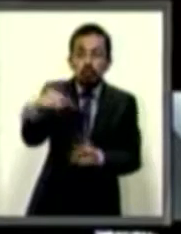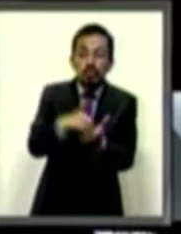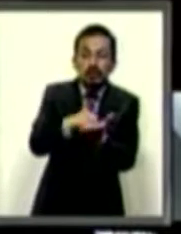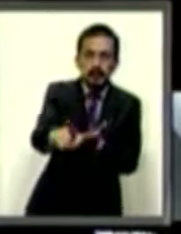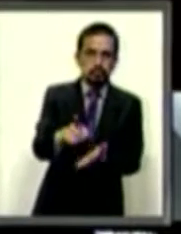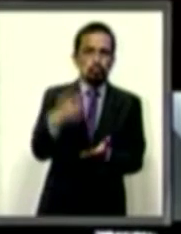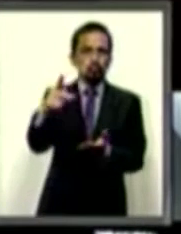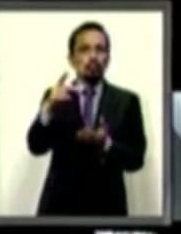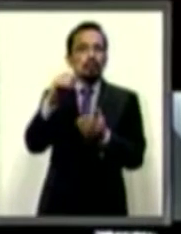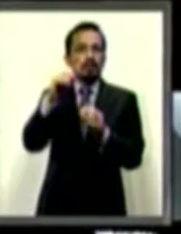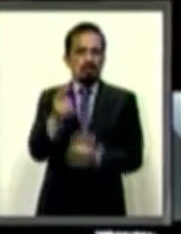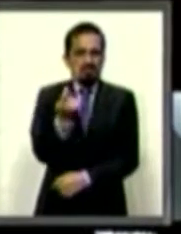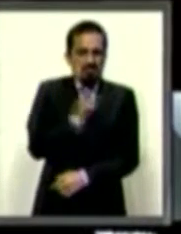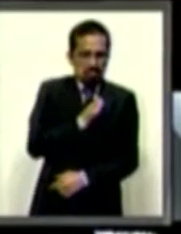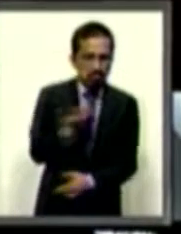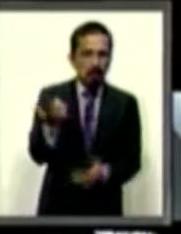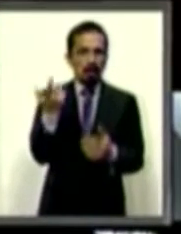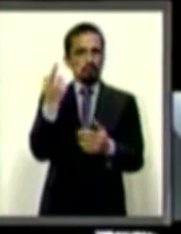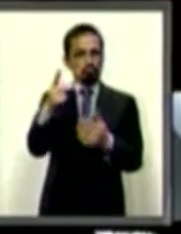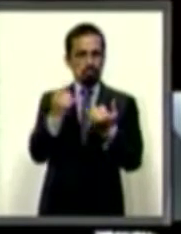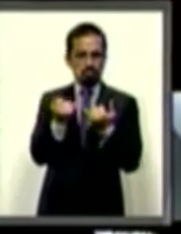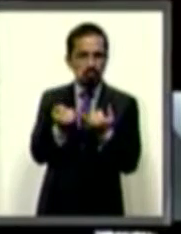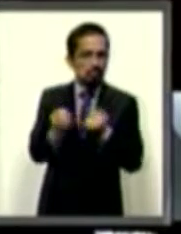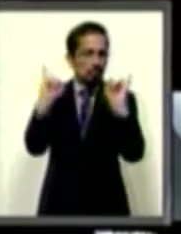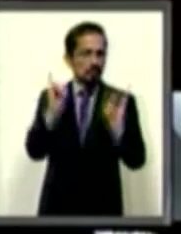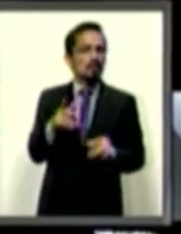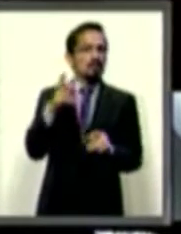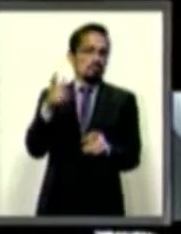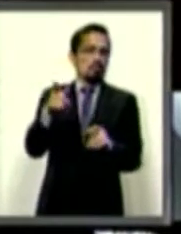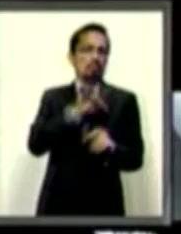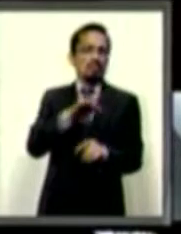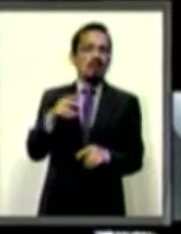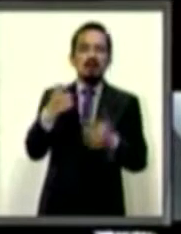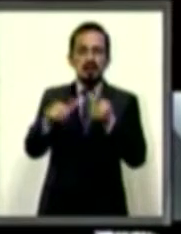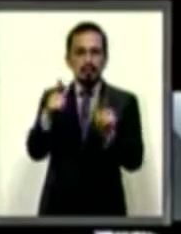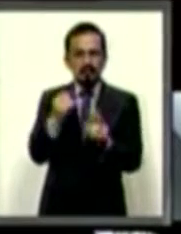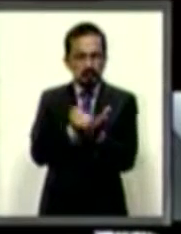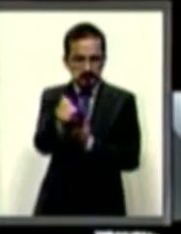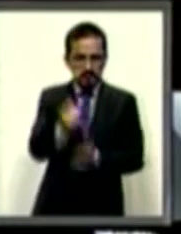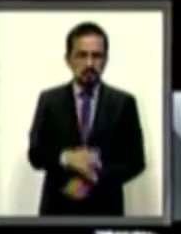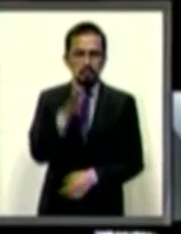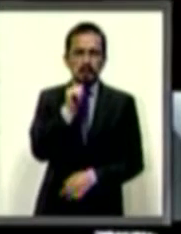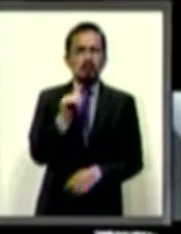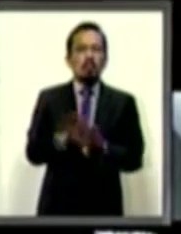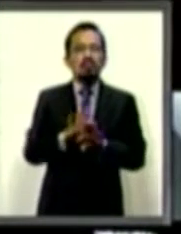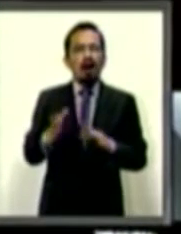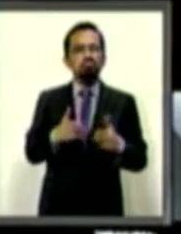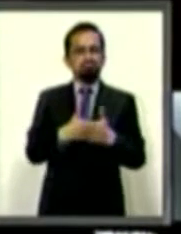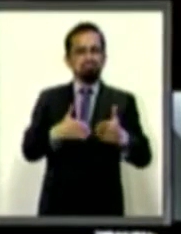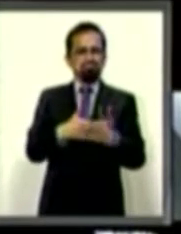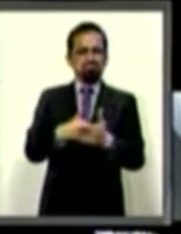y a la libertad de elección. No debemos usar la ley para limitar ninguno de los derechos y escatimar